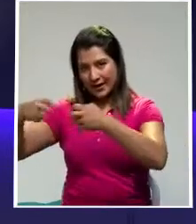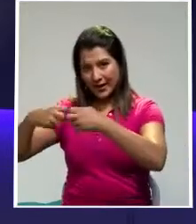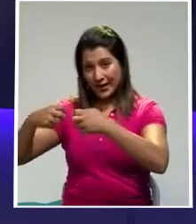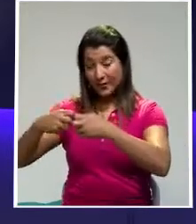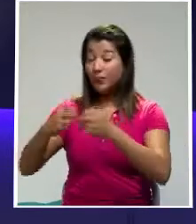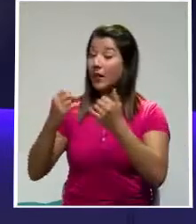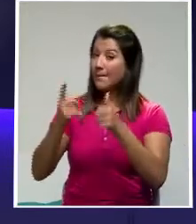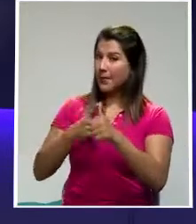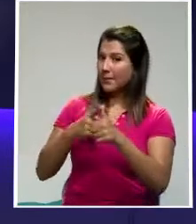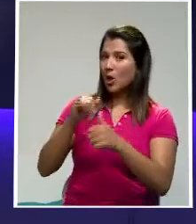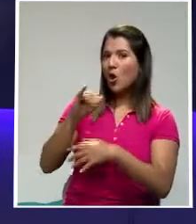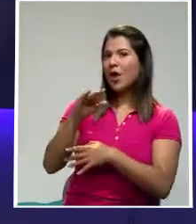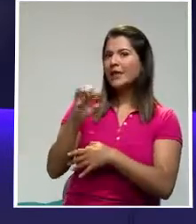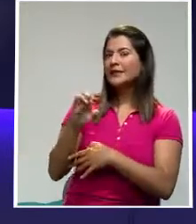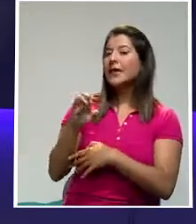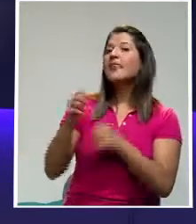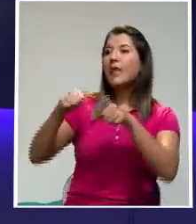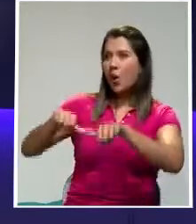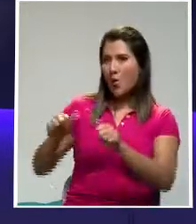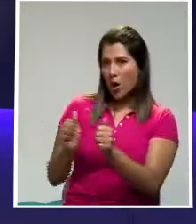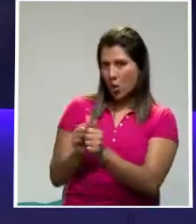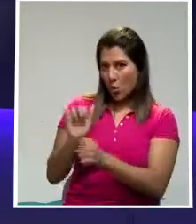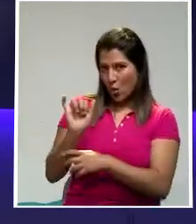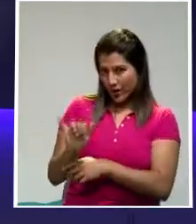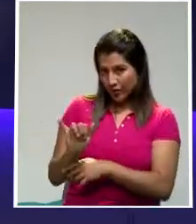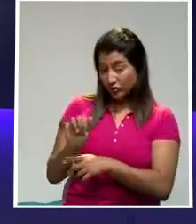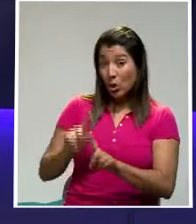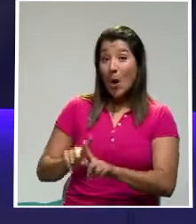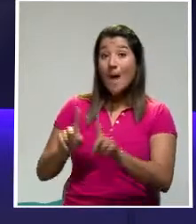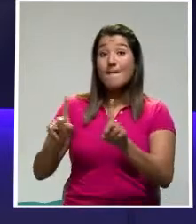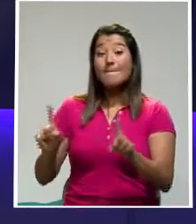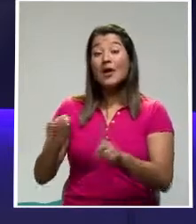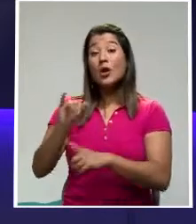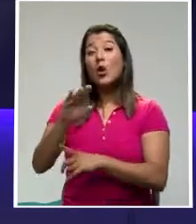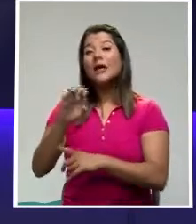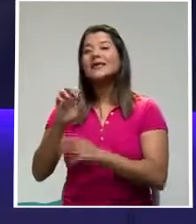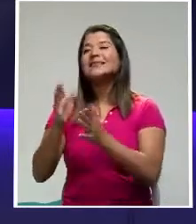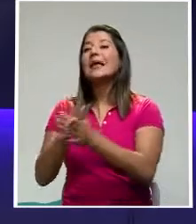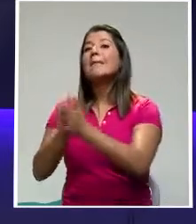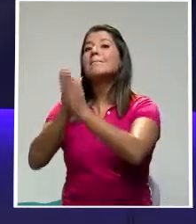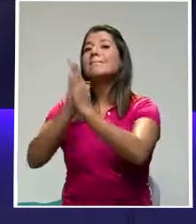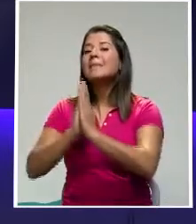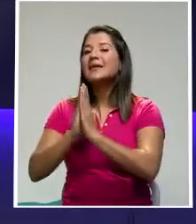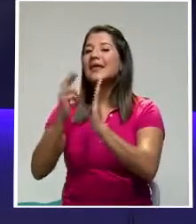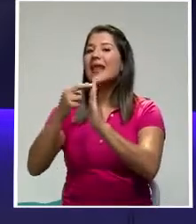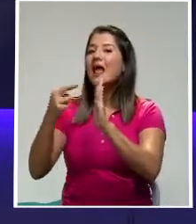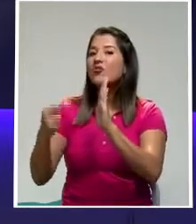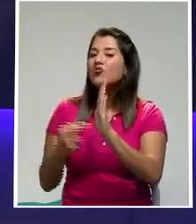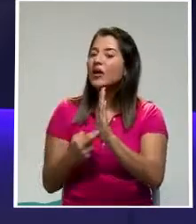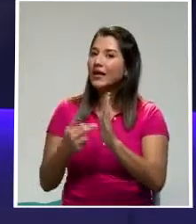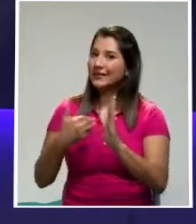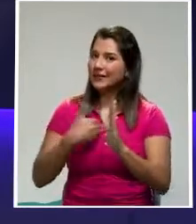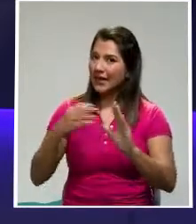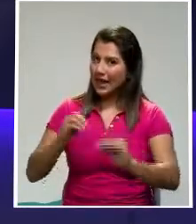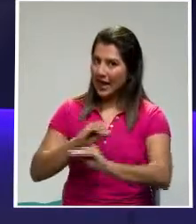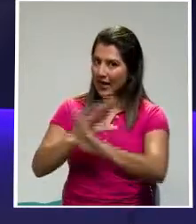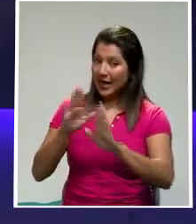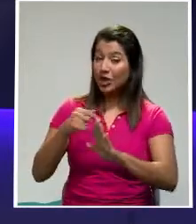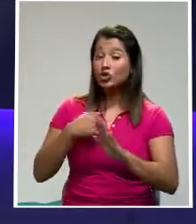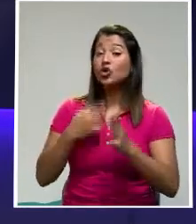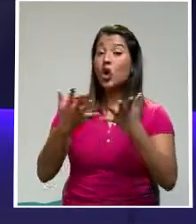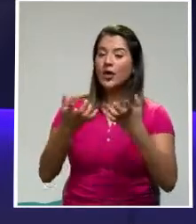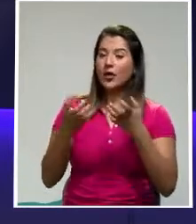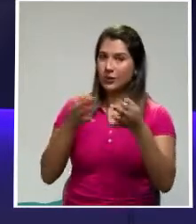piloto de generación distribuida. Lo que sí estamos pidiendo es que las reglas estén claras y voy a explicarte por